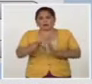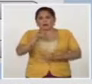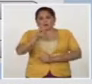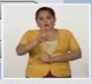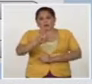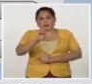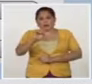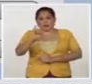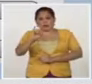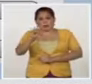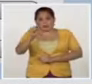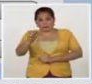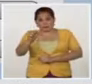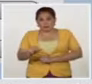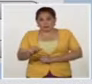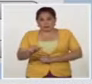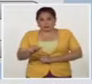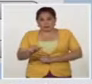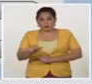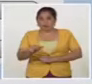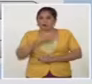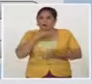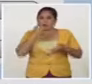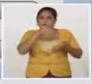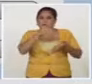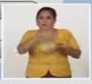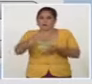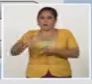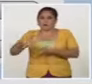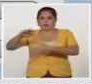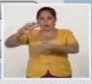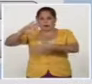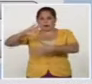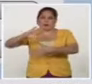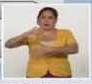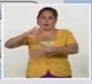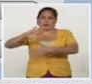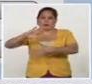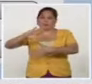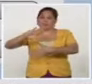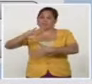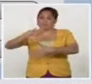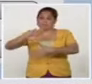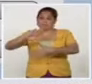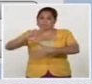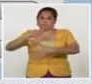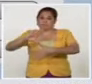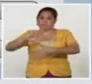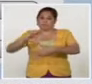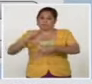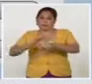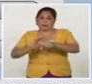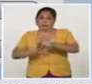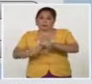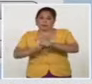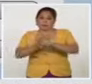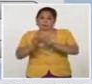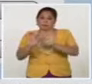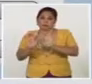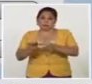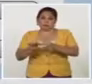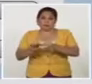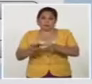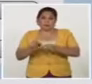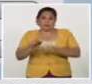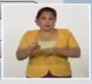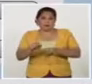1.584.306 personas que han perdido la vida en nuestra región como consecuencia de la enfermedad. Eso hace que